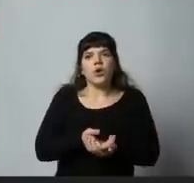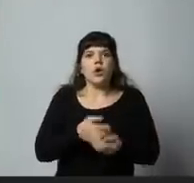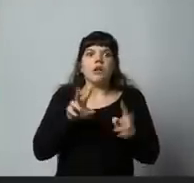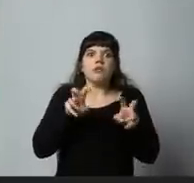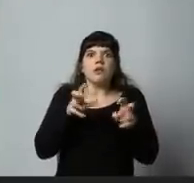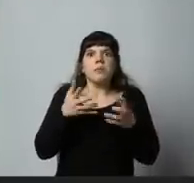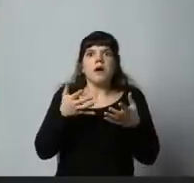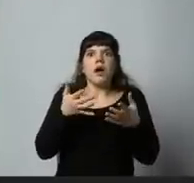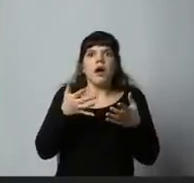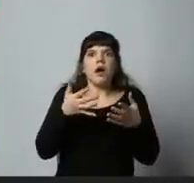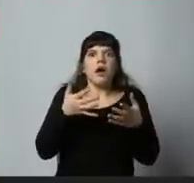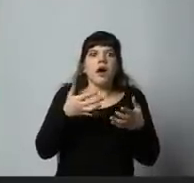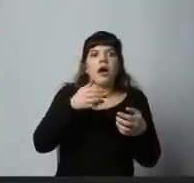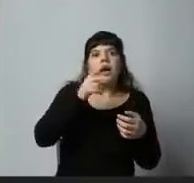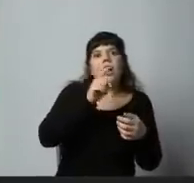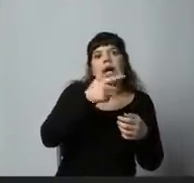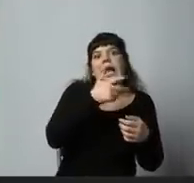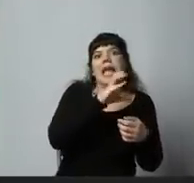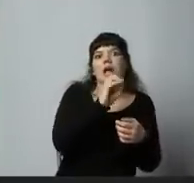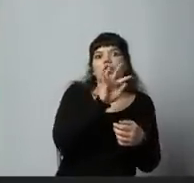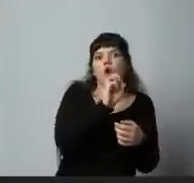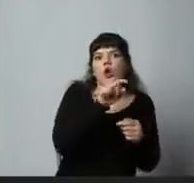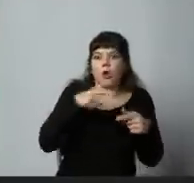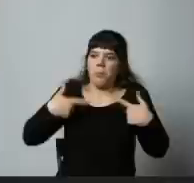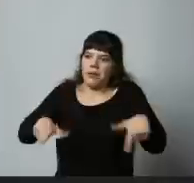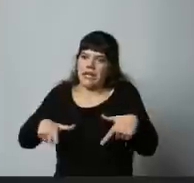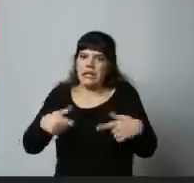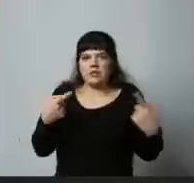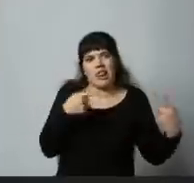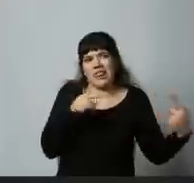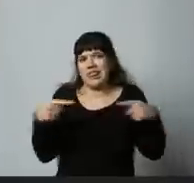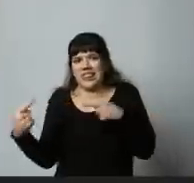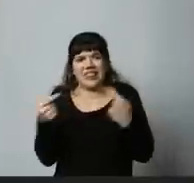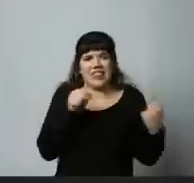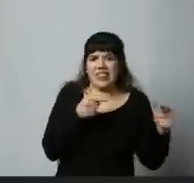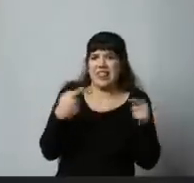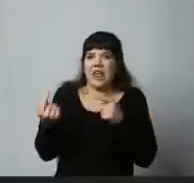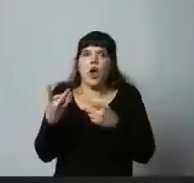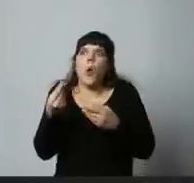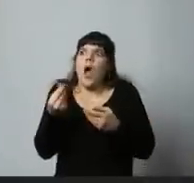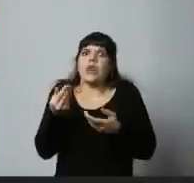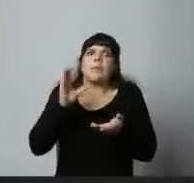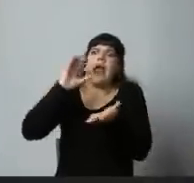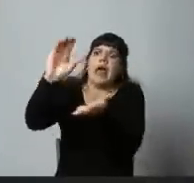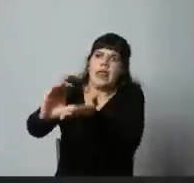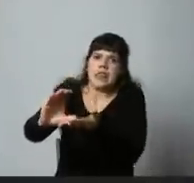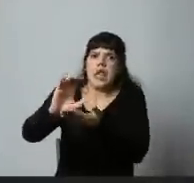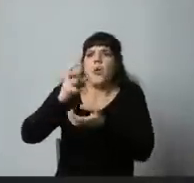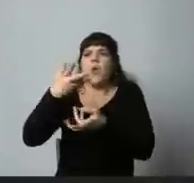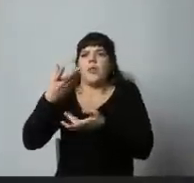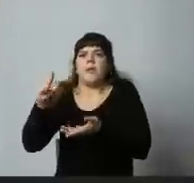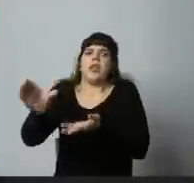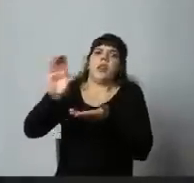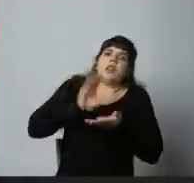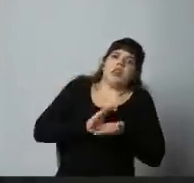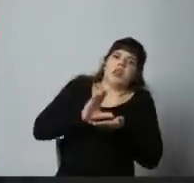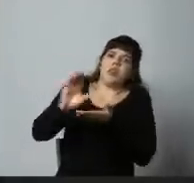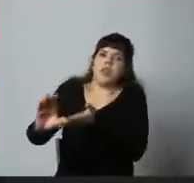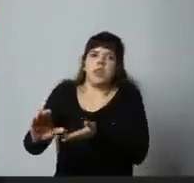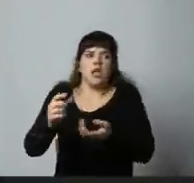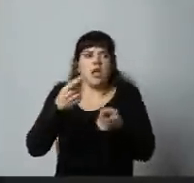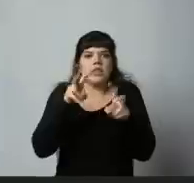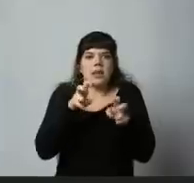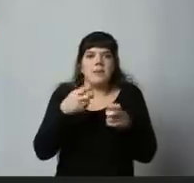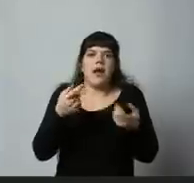guido con el ministro Pablo da silveira donde se discute todo No hasta Cuánta plata recibe el galpón Cuánta plata recibe la federación de teatros